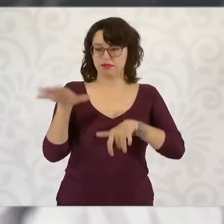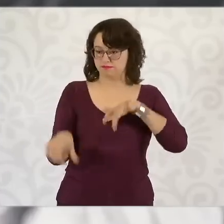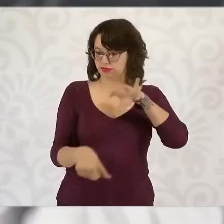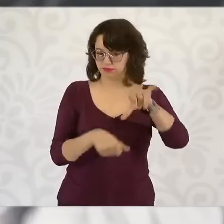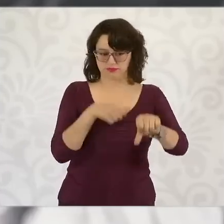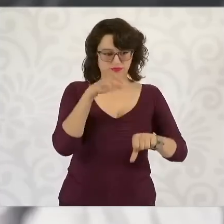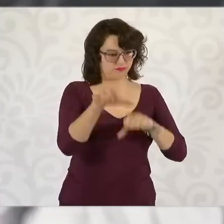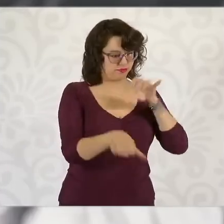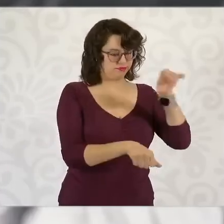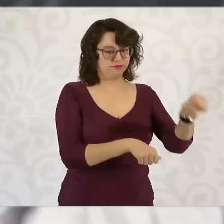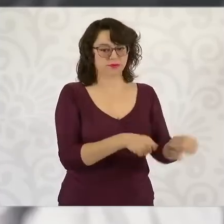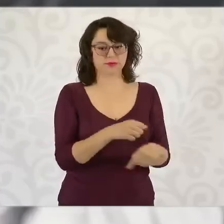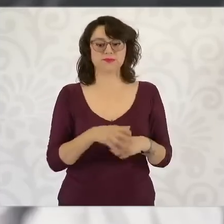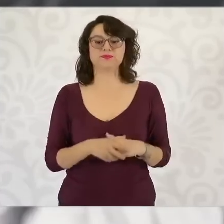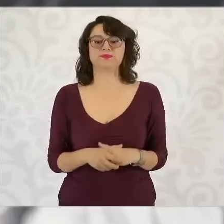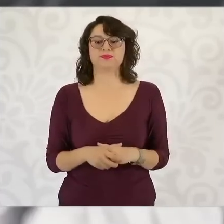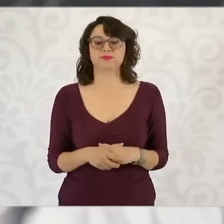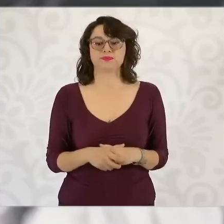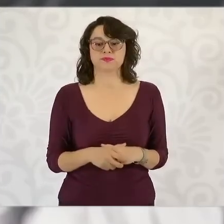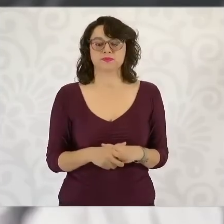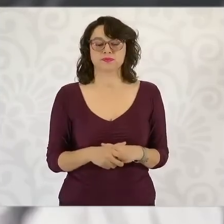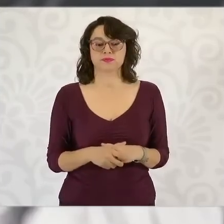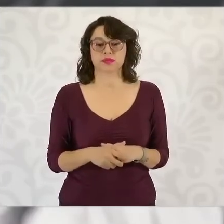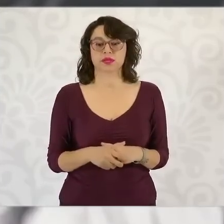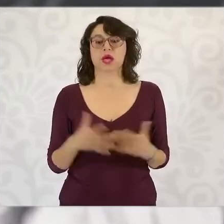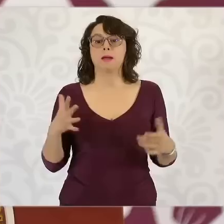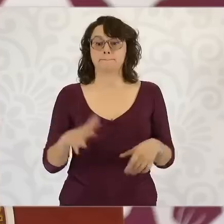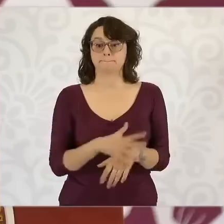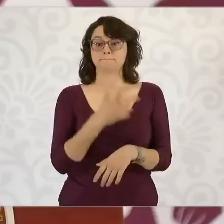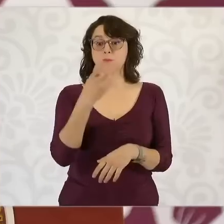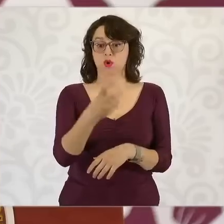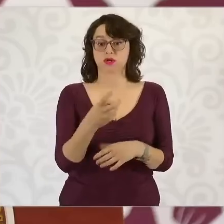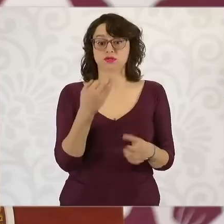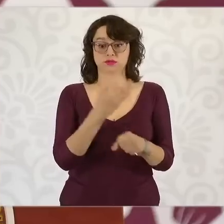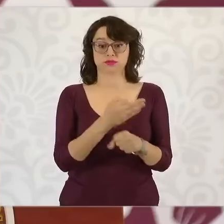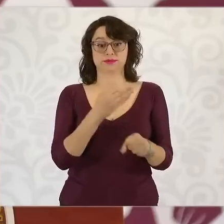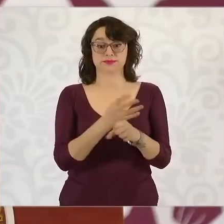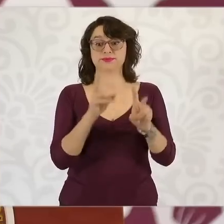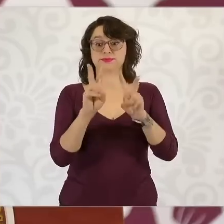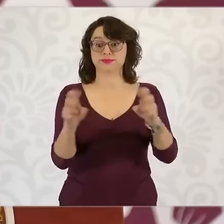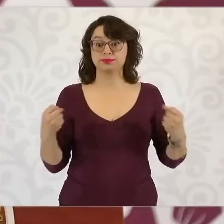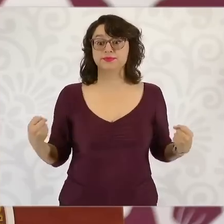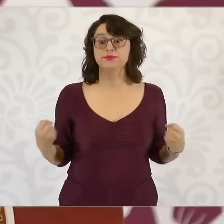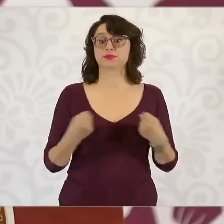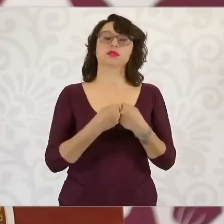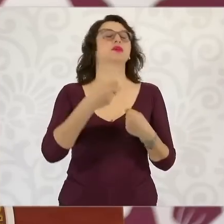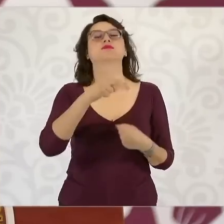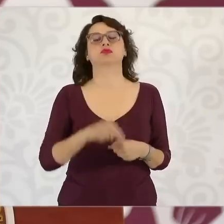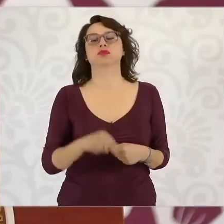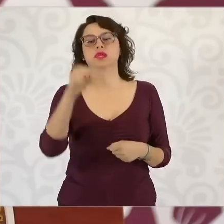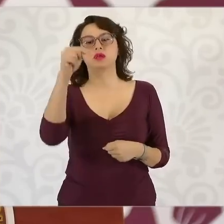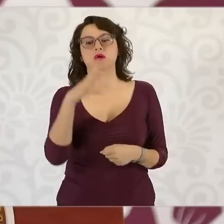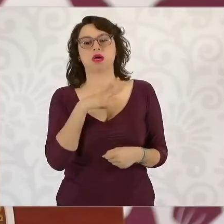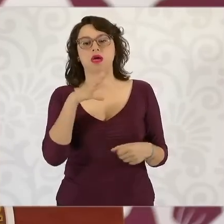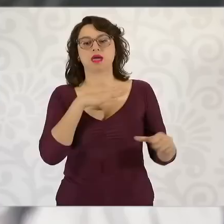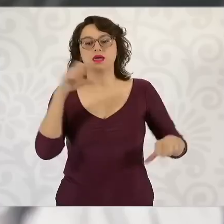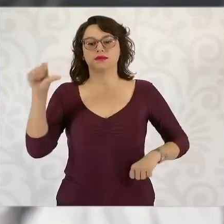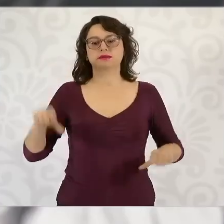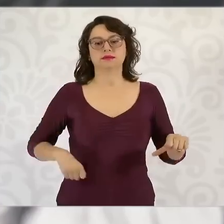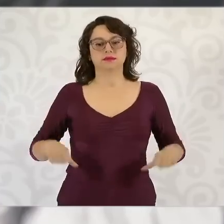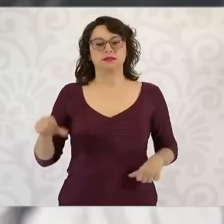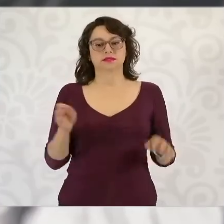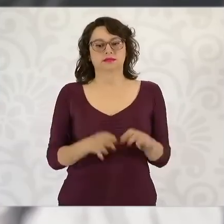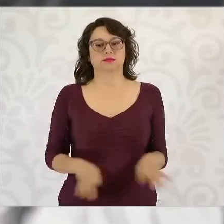país. En el marco de este operativo Frontera Norte, destacan algunas acciones que mencionaré a